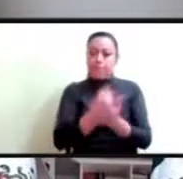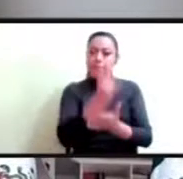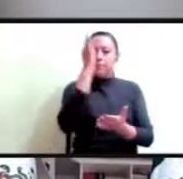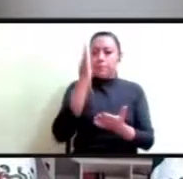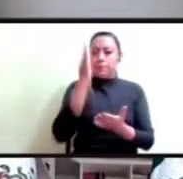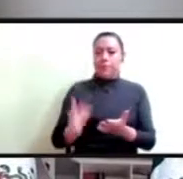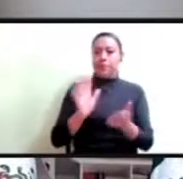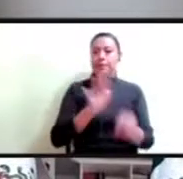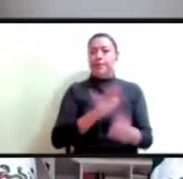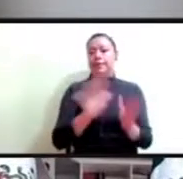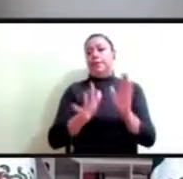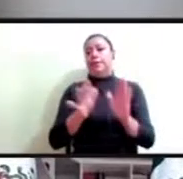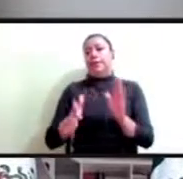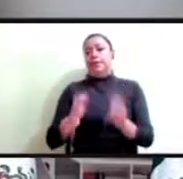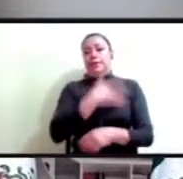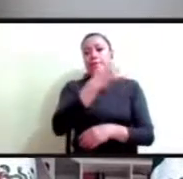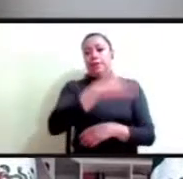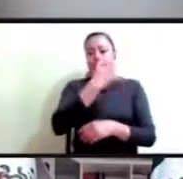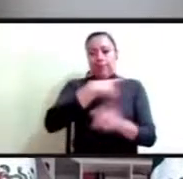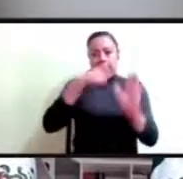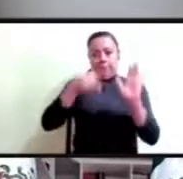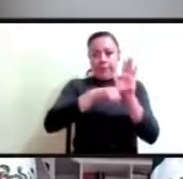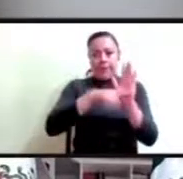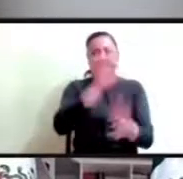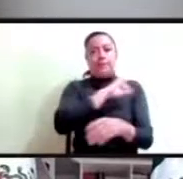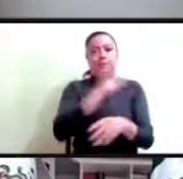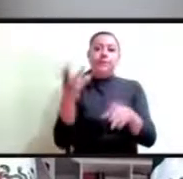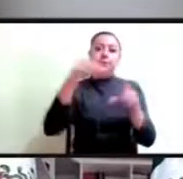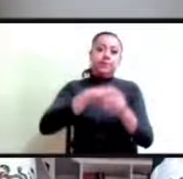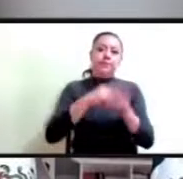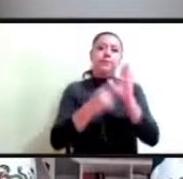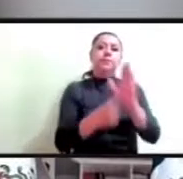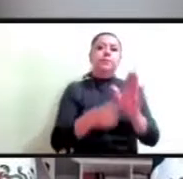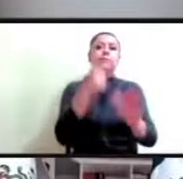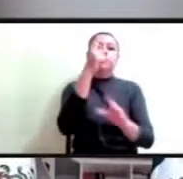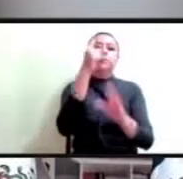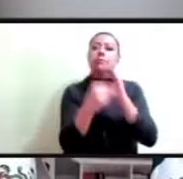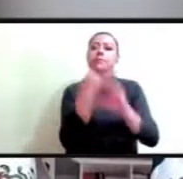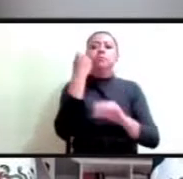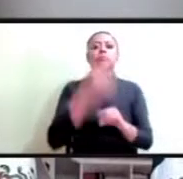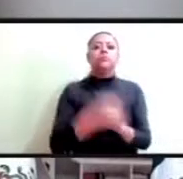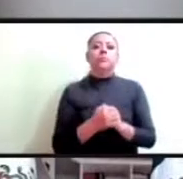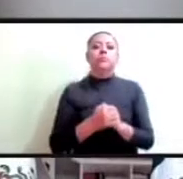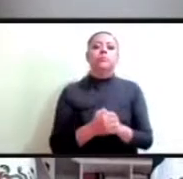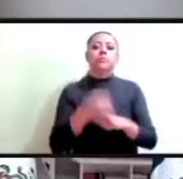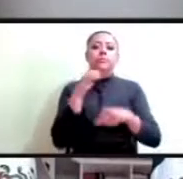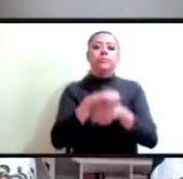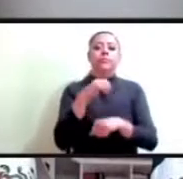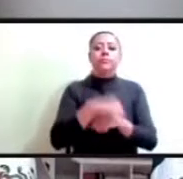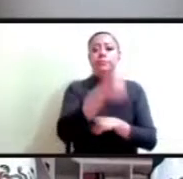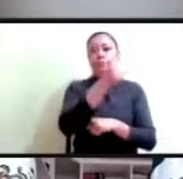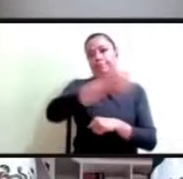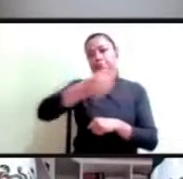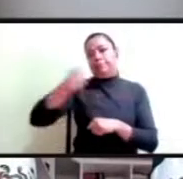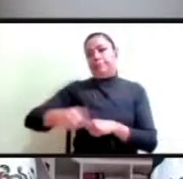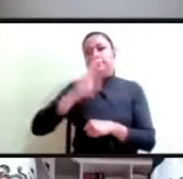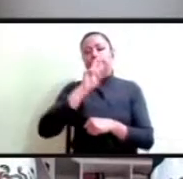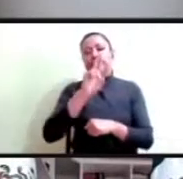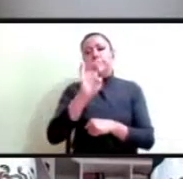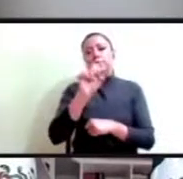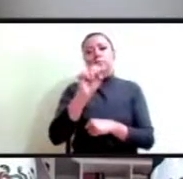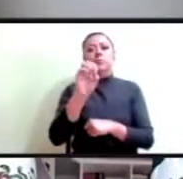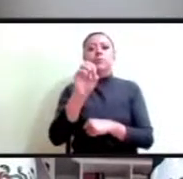negativo, puedan ser incluidos y presentados en un solo acto en el que se enumere cada uno de los resolutivos concernientes a cada